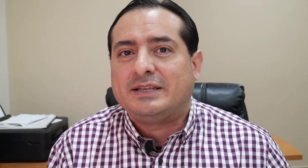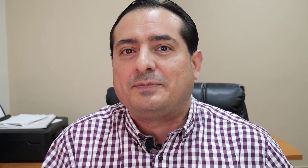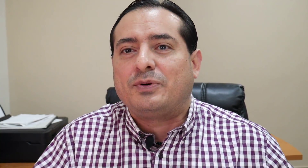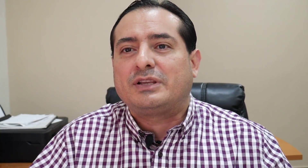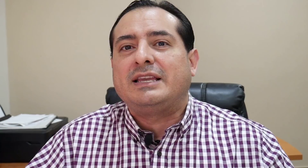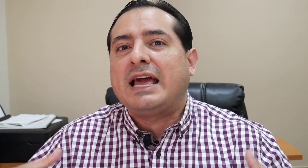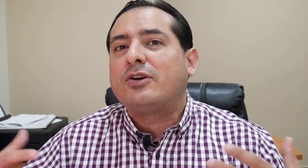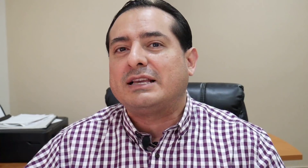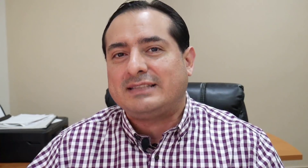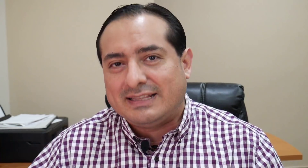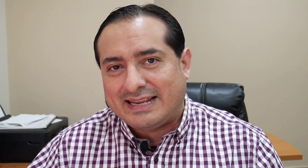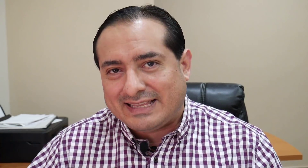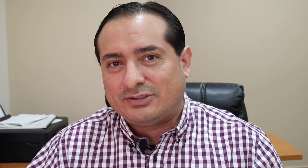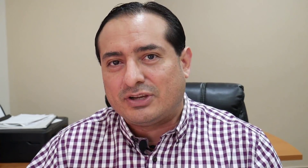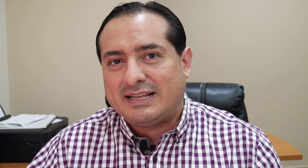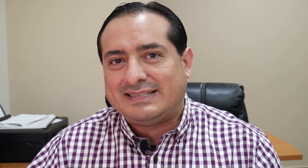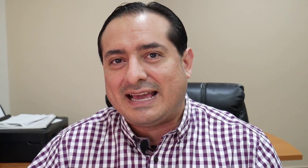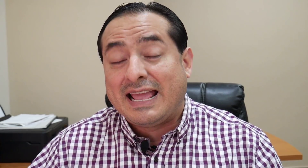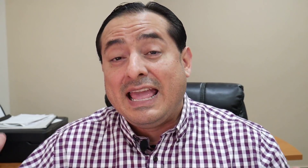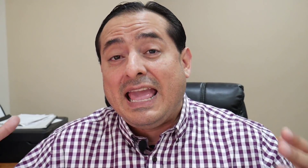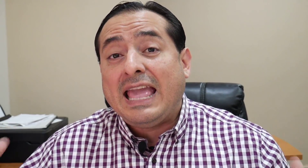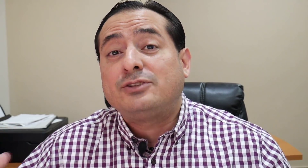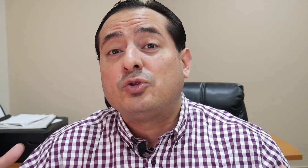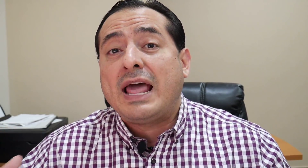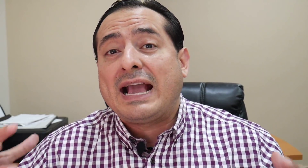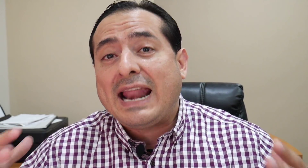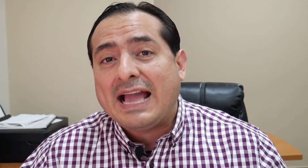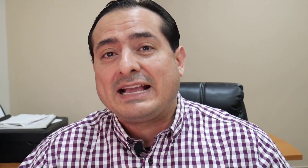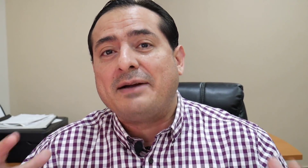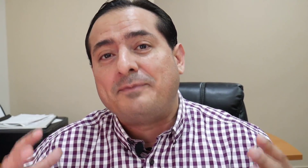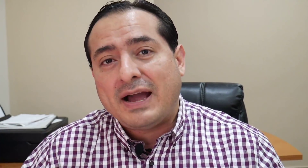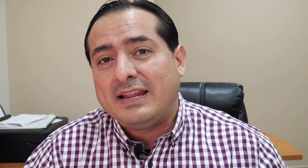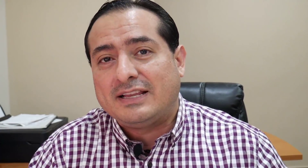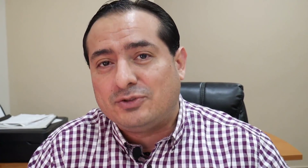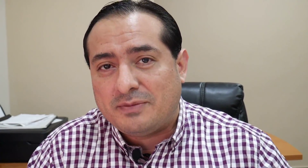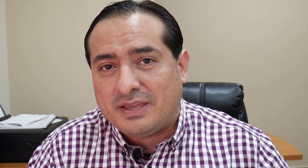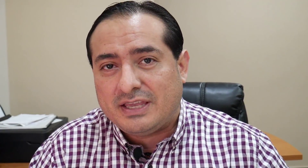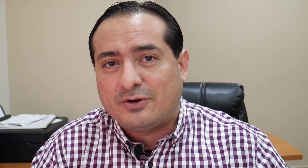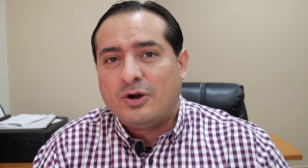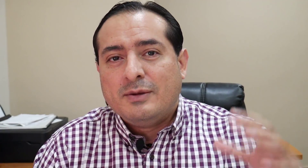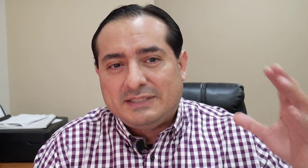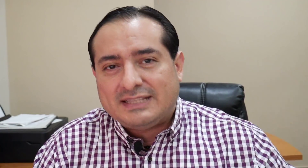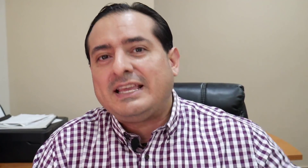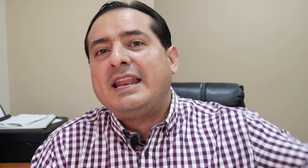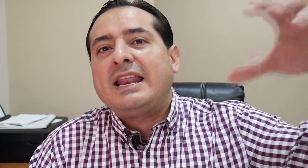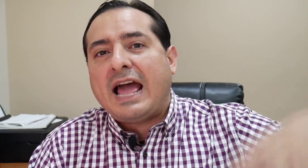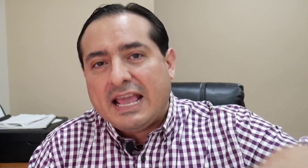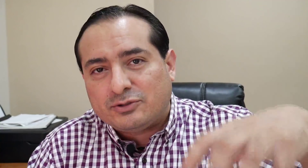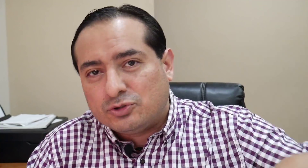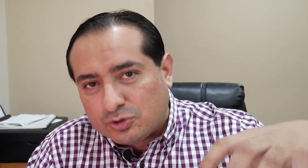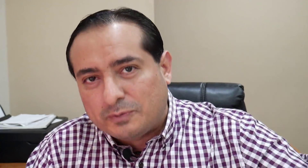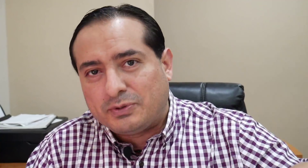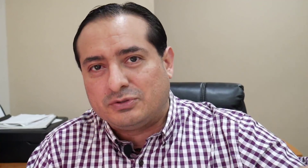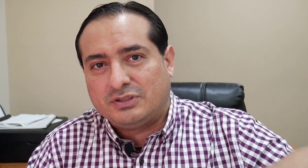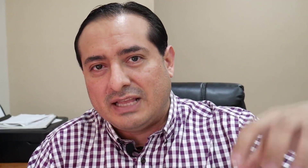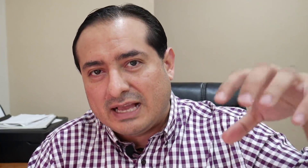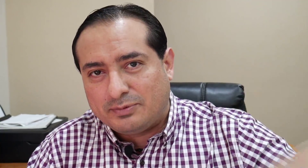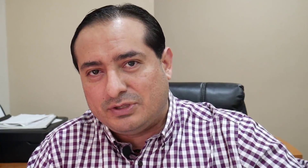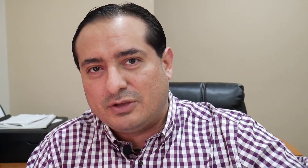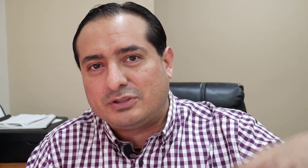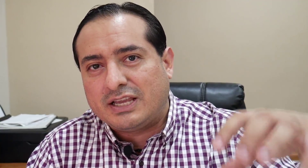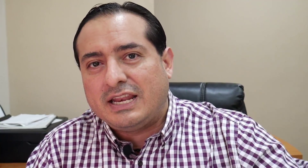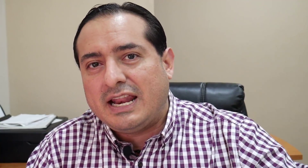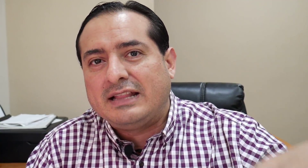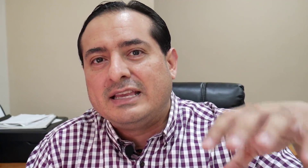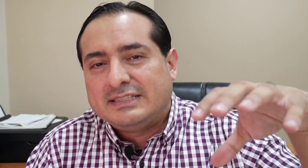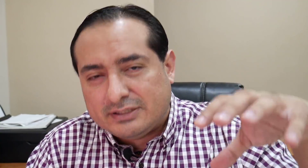porque ya lo que están tratando organizar es una gran campaña en la ciudad de mexico ya tienen a estos grupos de encapuchados